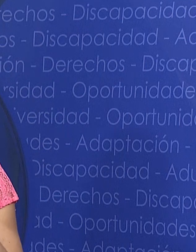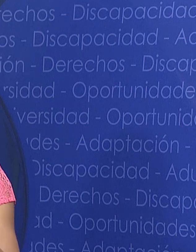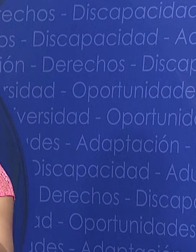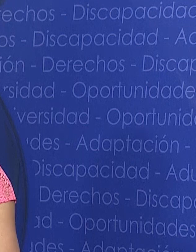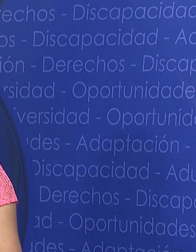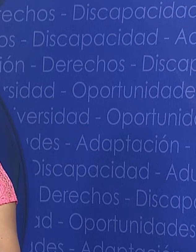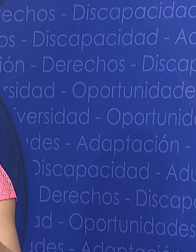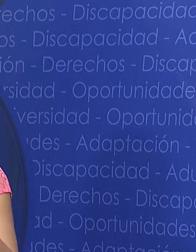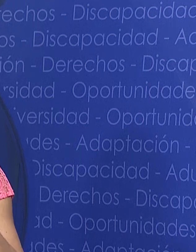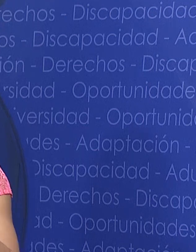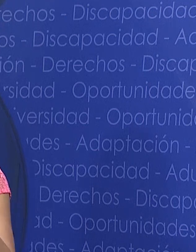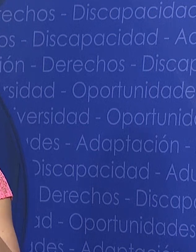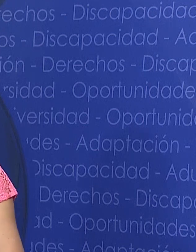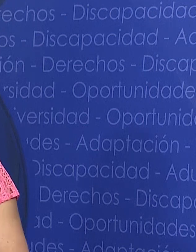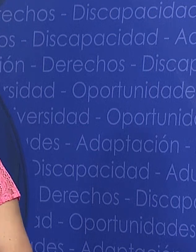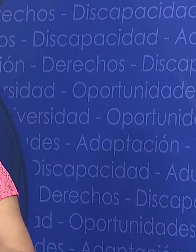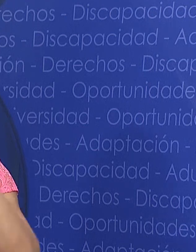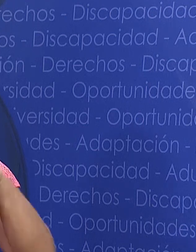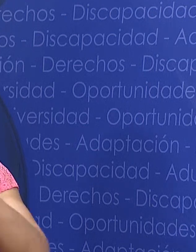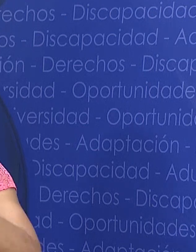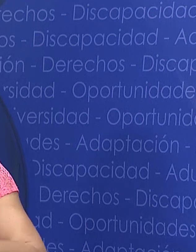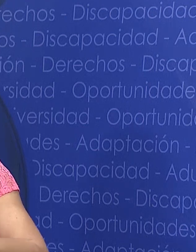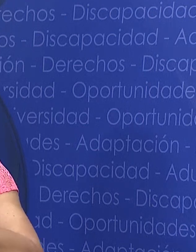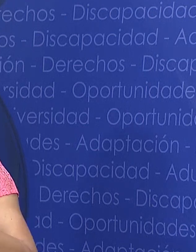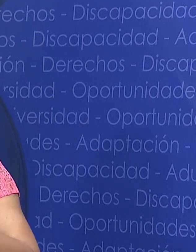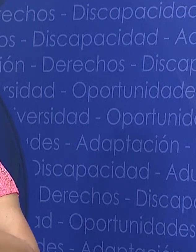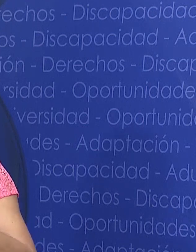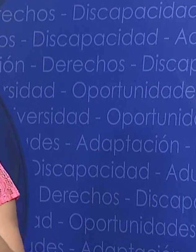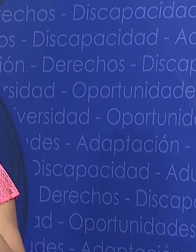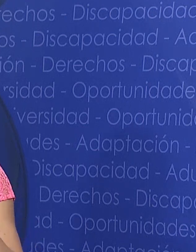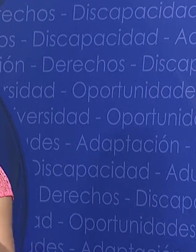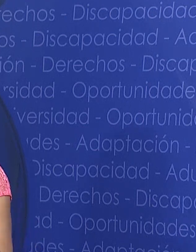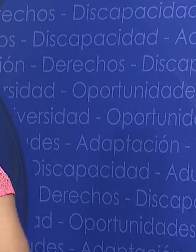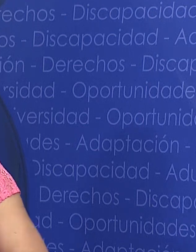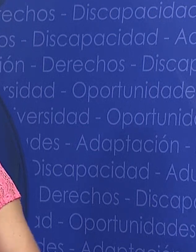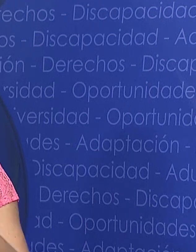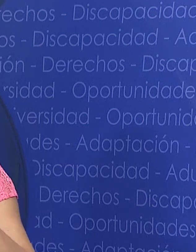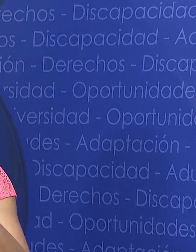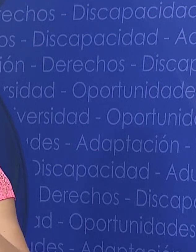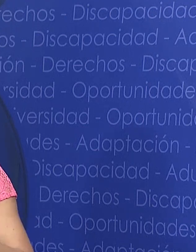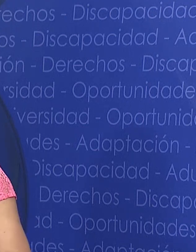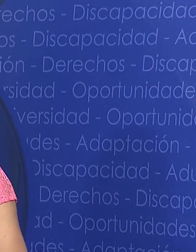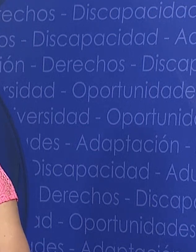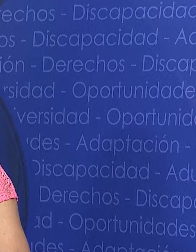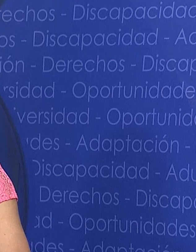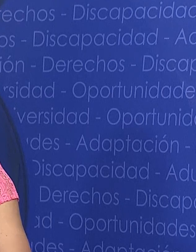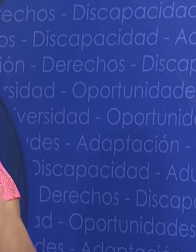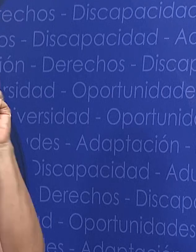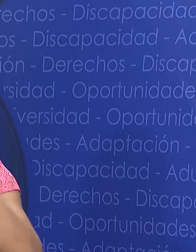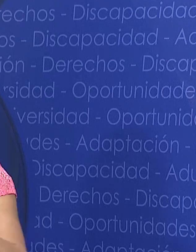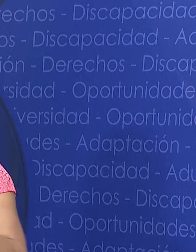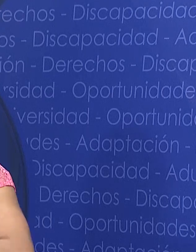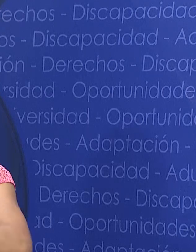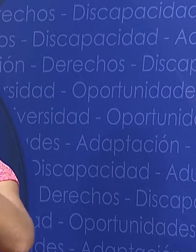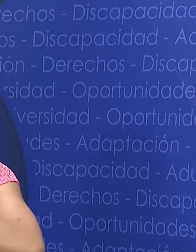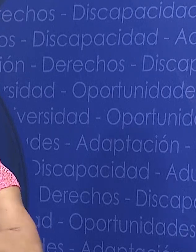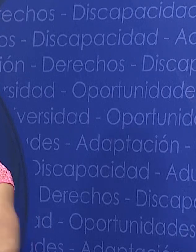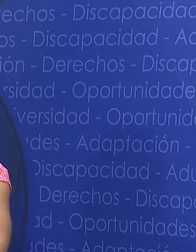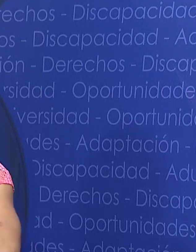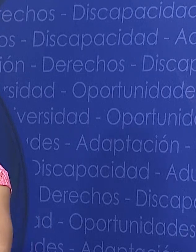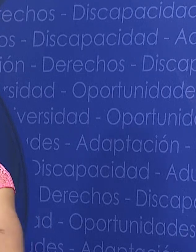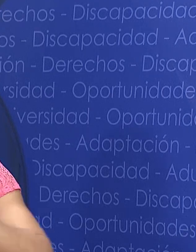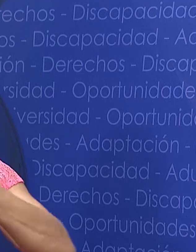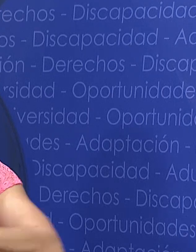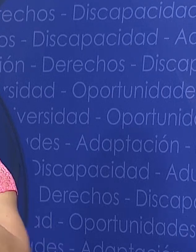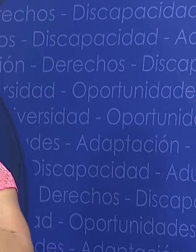estamos de regreso en nexos aprendiendo sobre la inclusión seguimos con nuestra entrevista de hoy sobre el para deporte